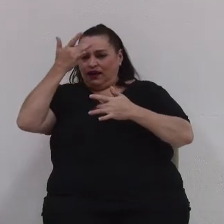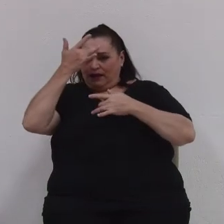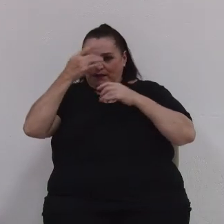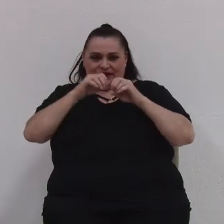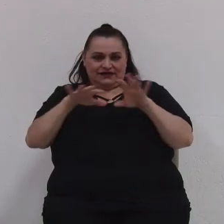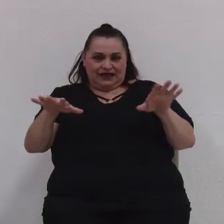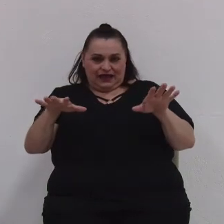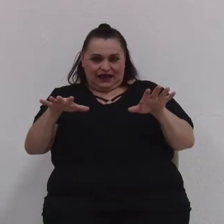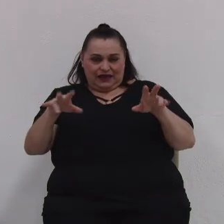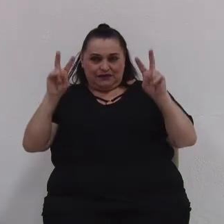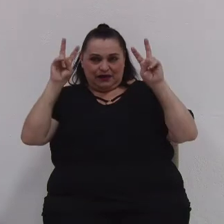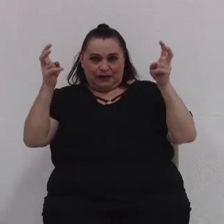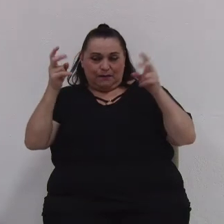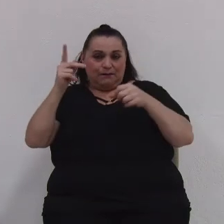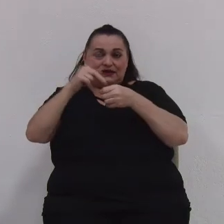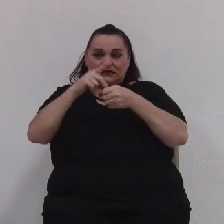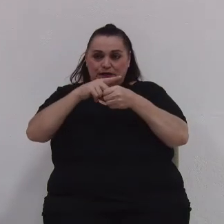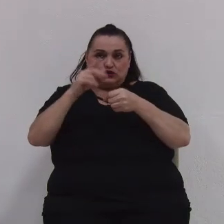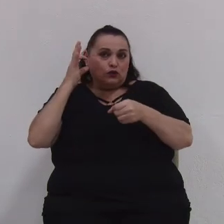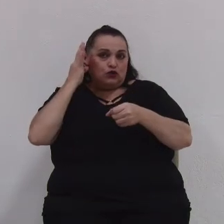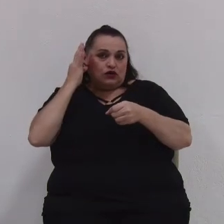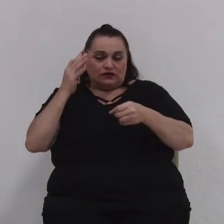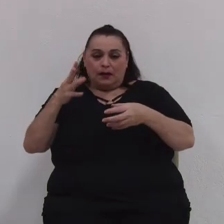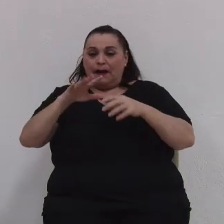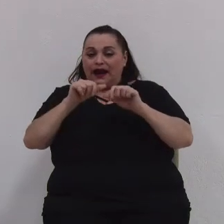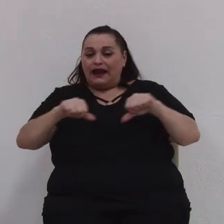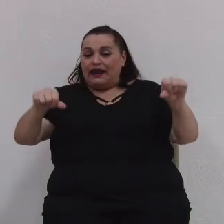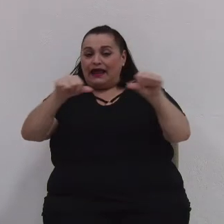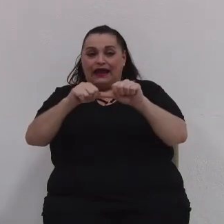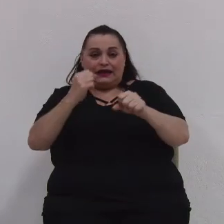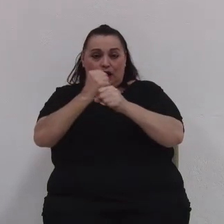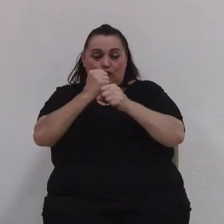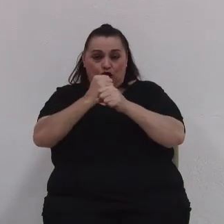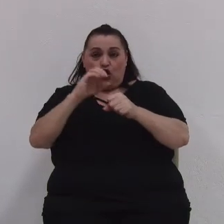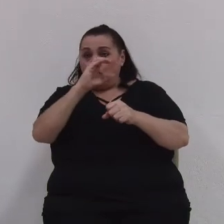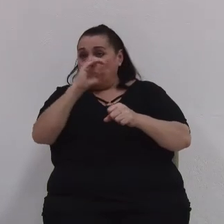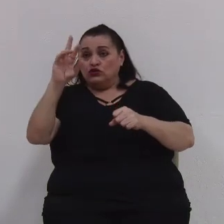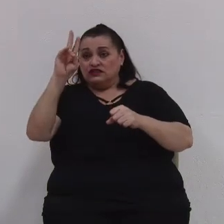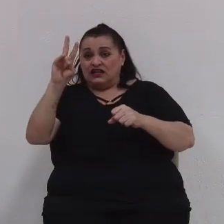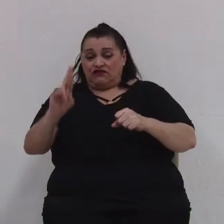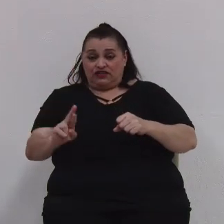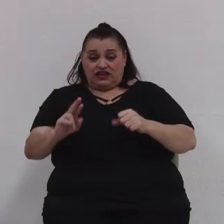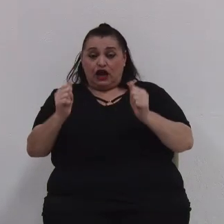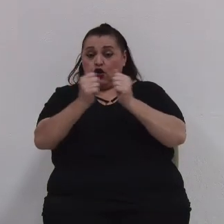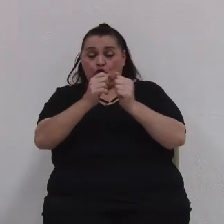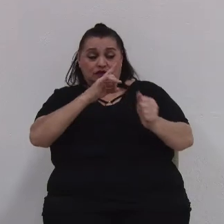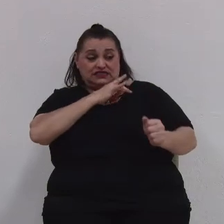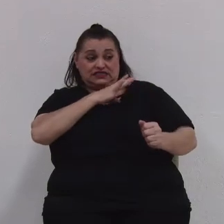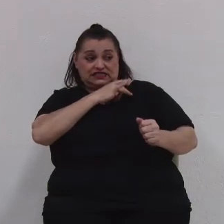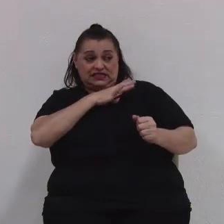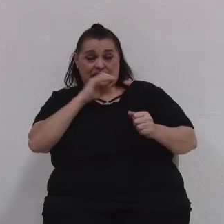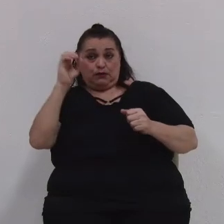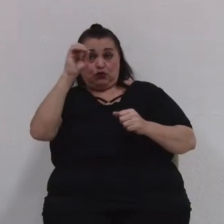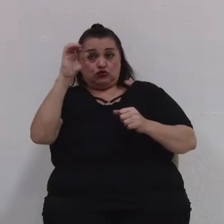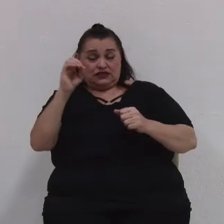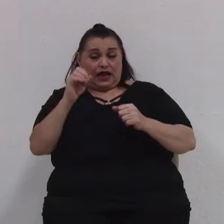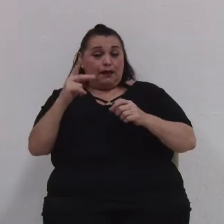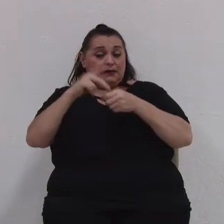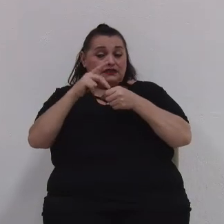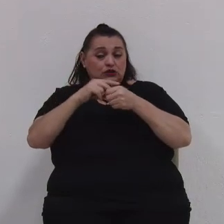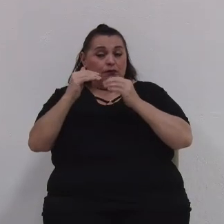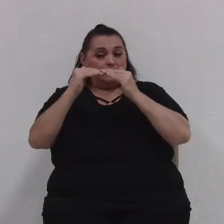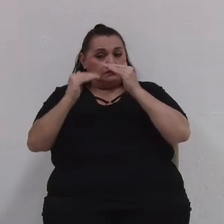en términos de la participación de las mujeres en el mercado laboral. Costa Rica era uno de los países junto con Chile con las tasas de participación más bajas de